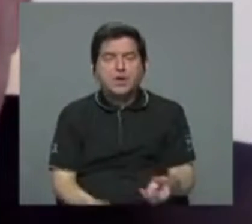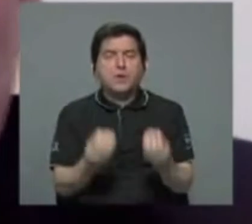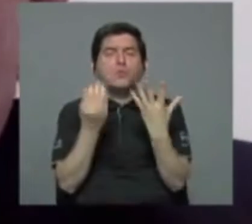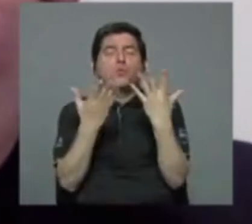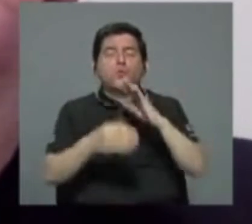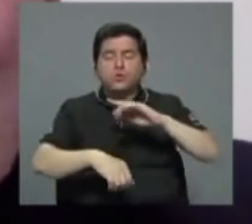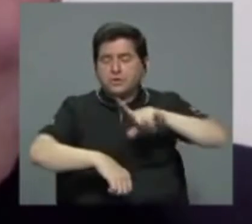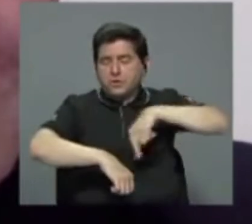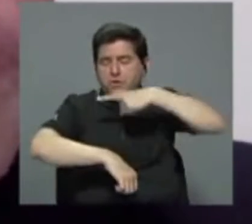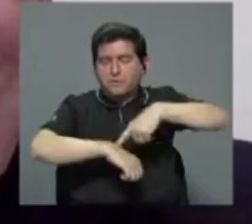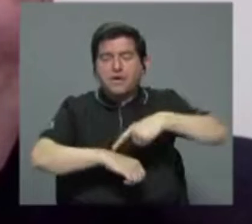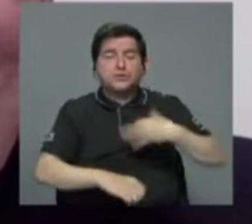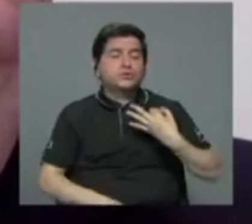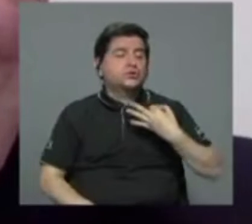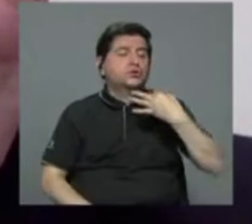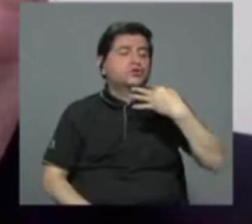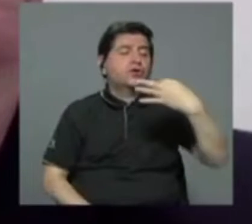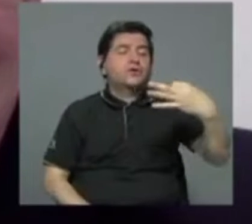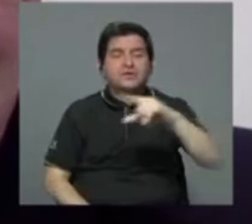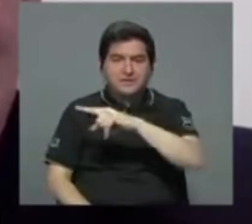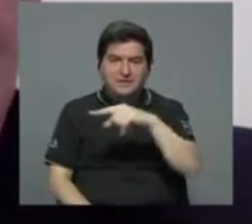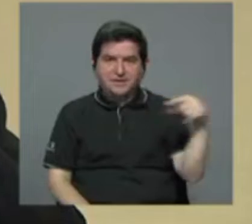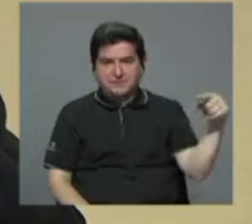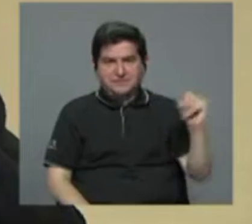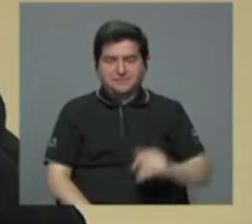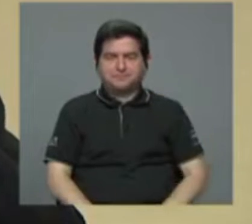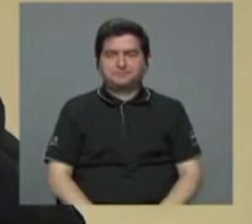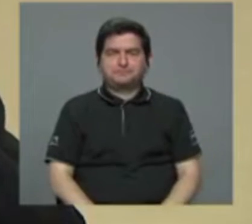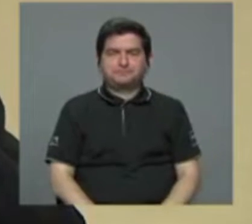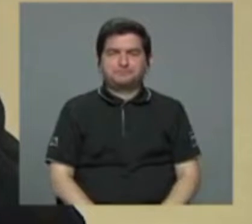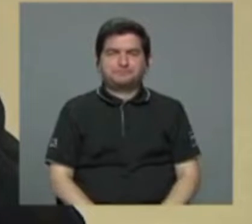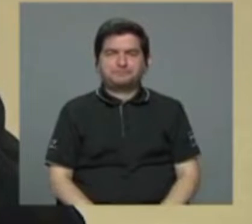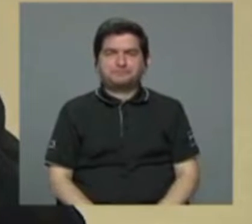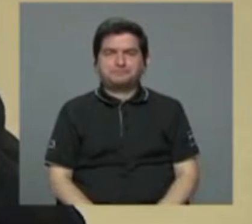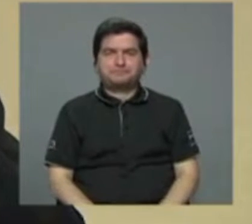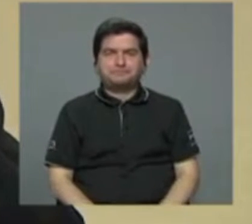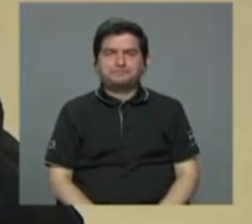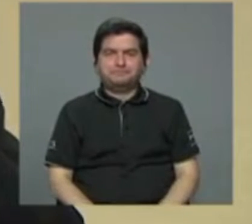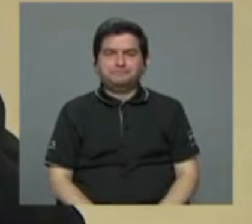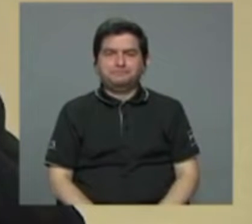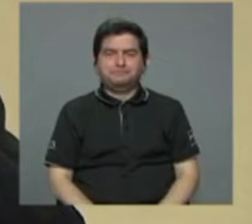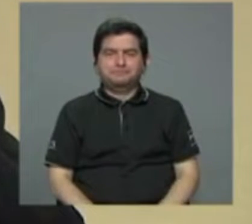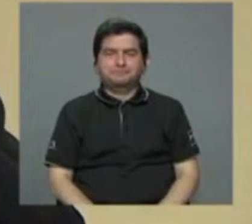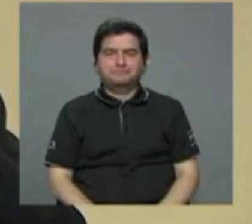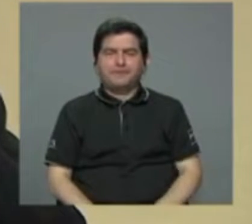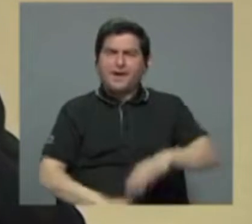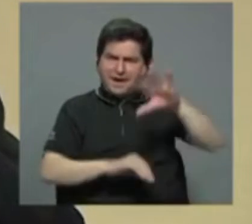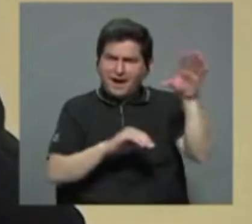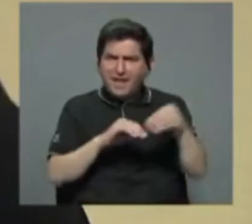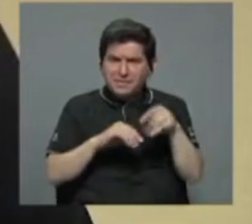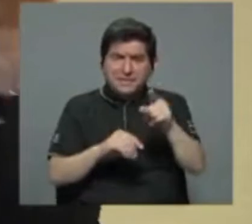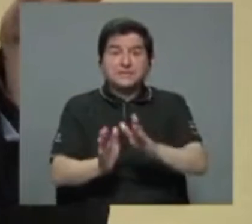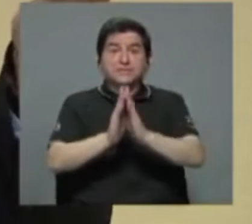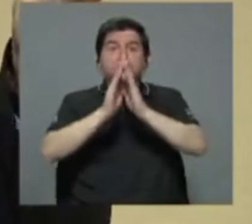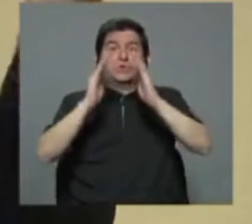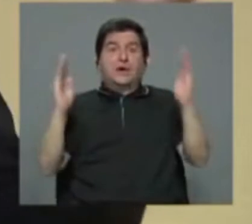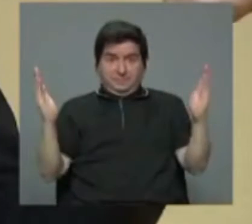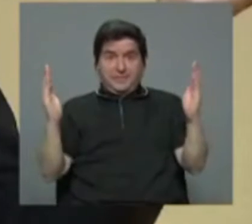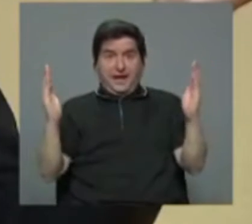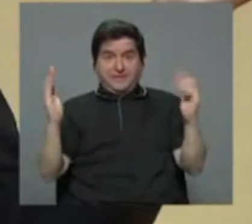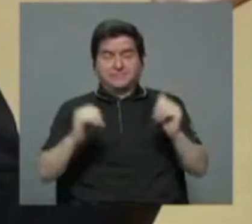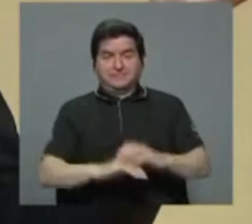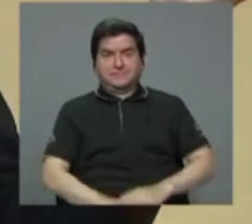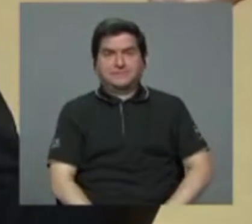al día, todos los días de la semana. Bueno, y además esto se amplió dentro